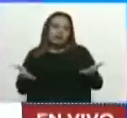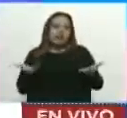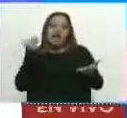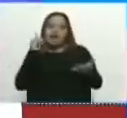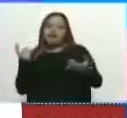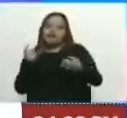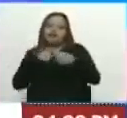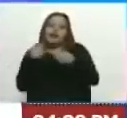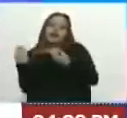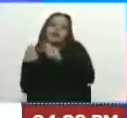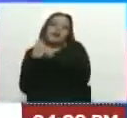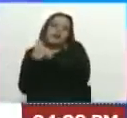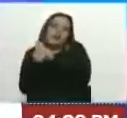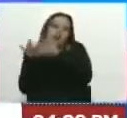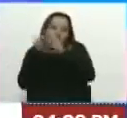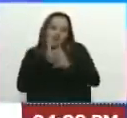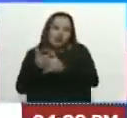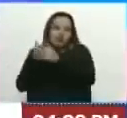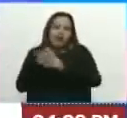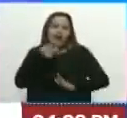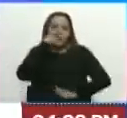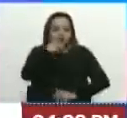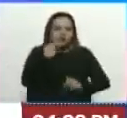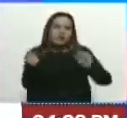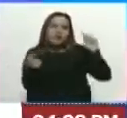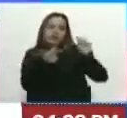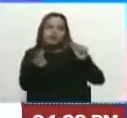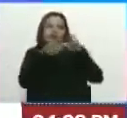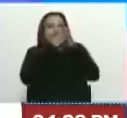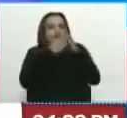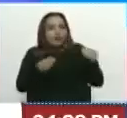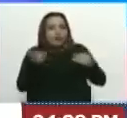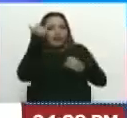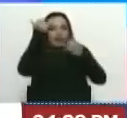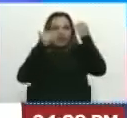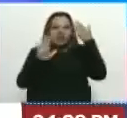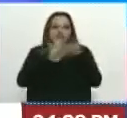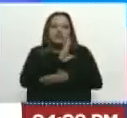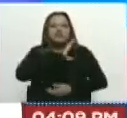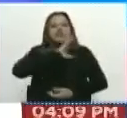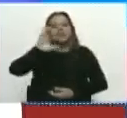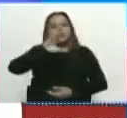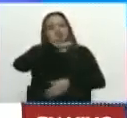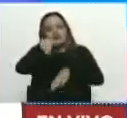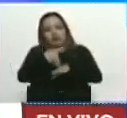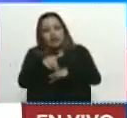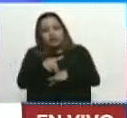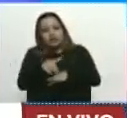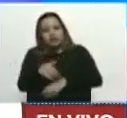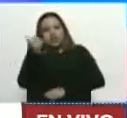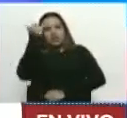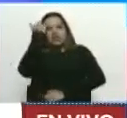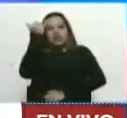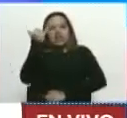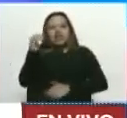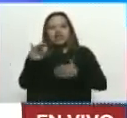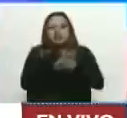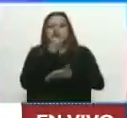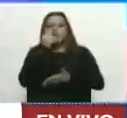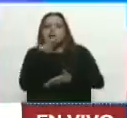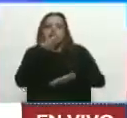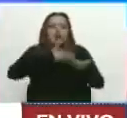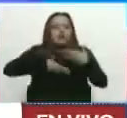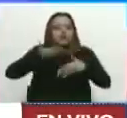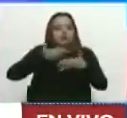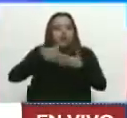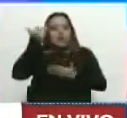adherido. Y esto pone en discusión todo, los conceptos de soberanía nacional, los conceptos de bien común,